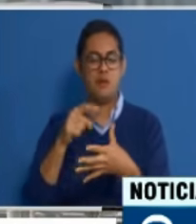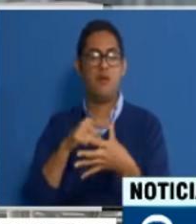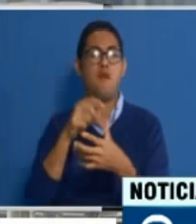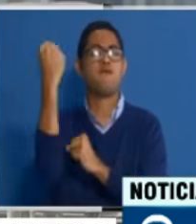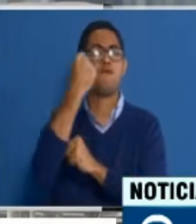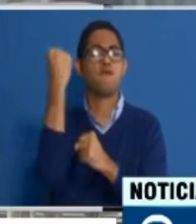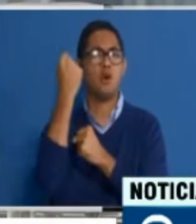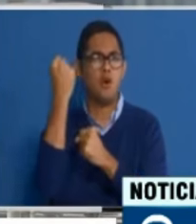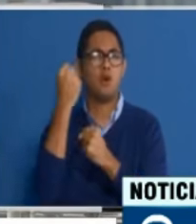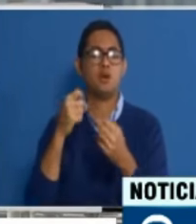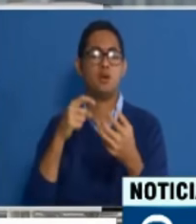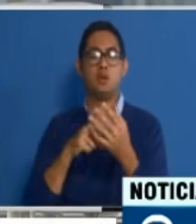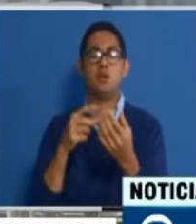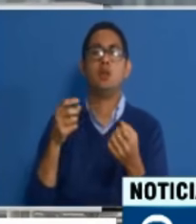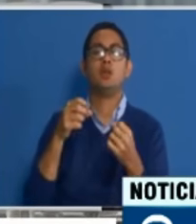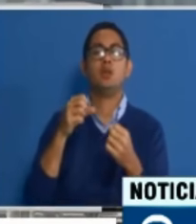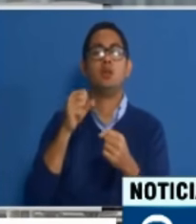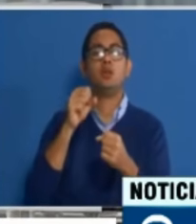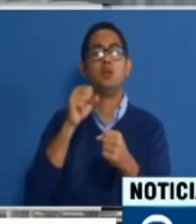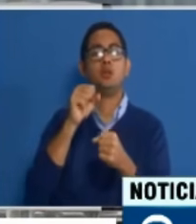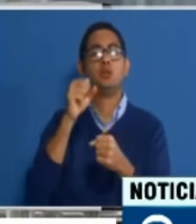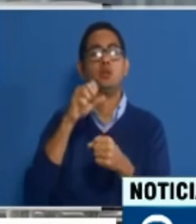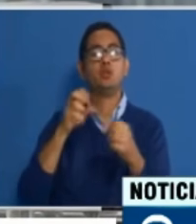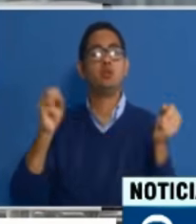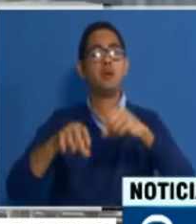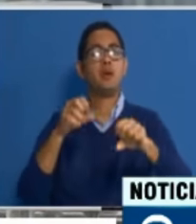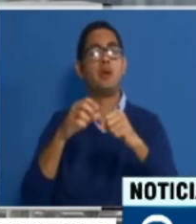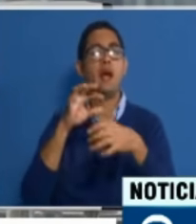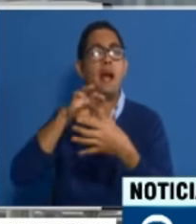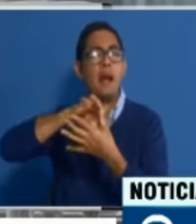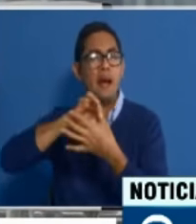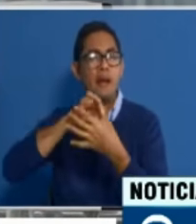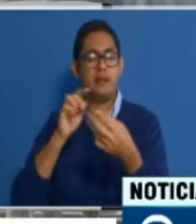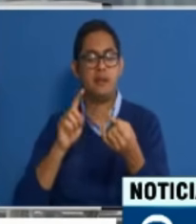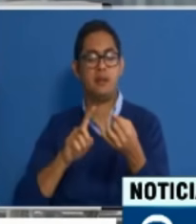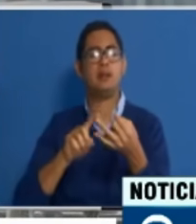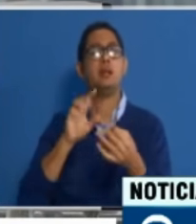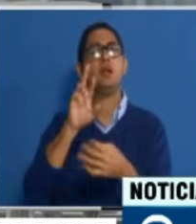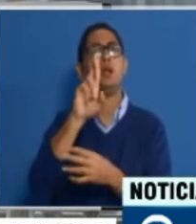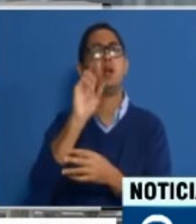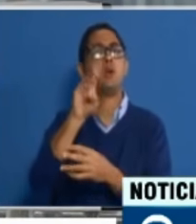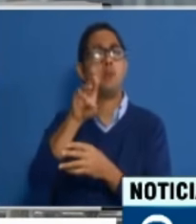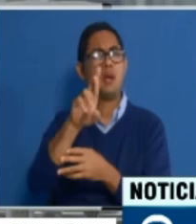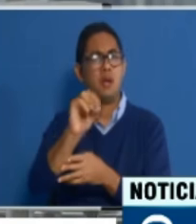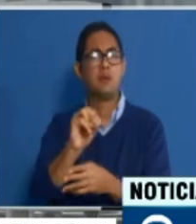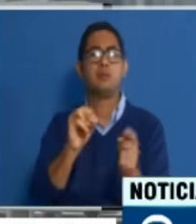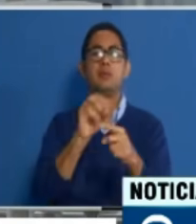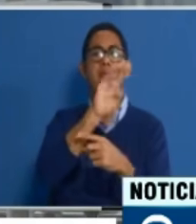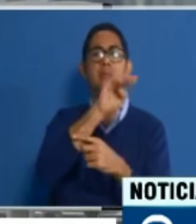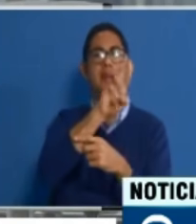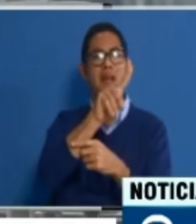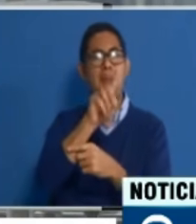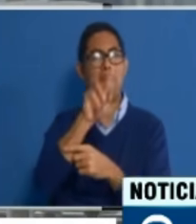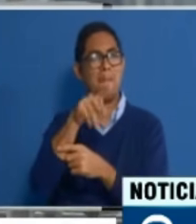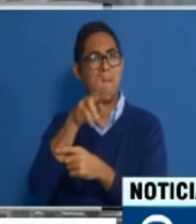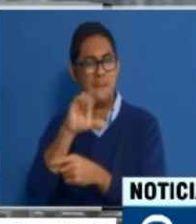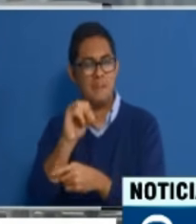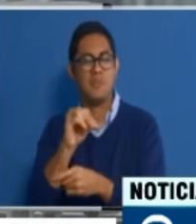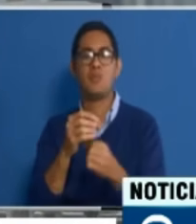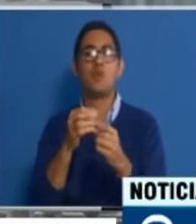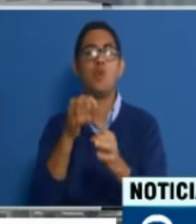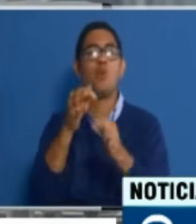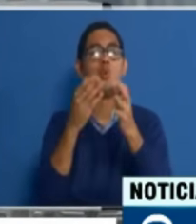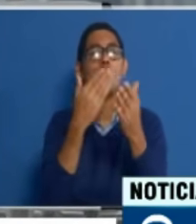El Fuerte, Super Carnes, Super Romero, Mister Precio, Justo y